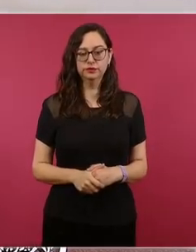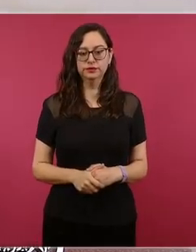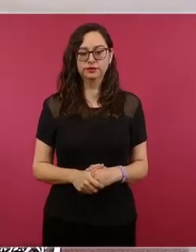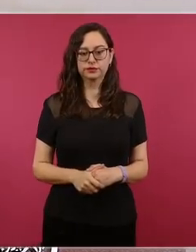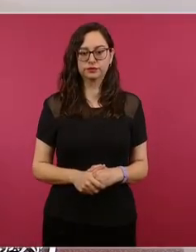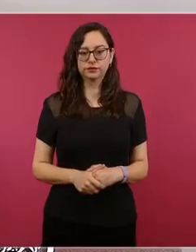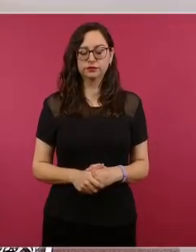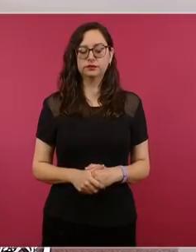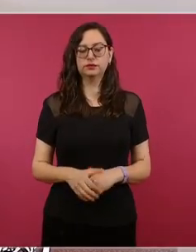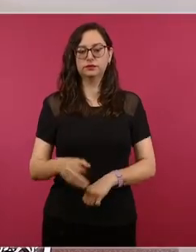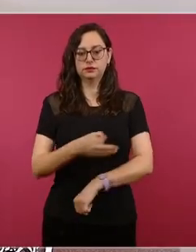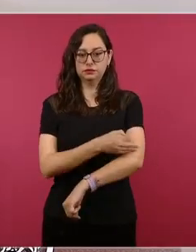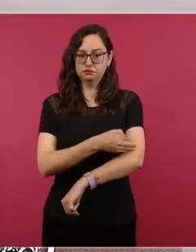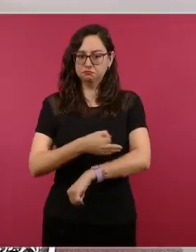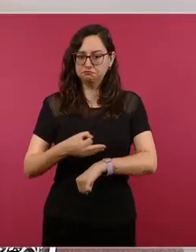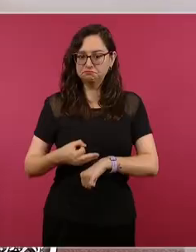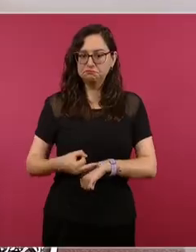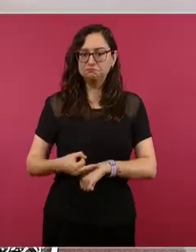A sus familias.